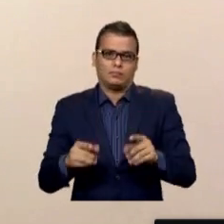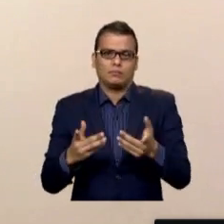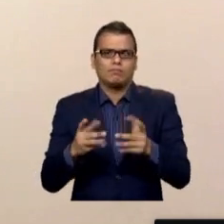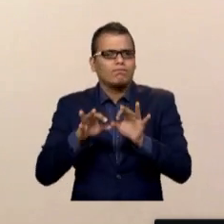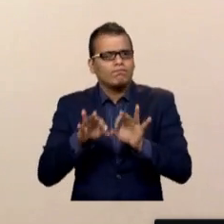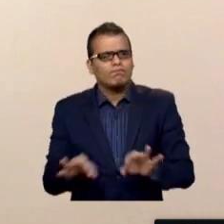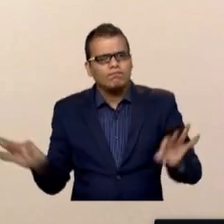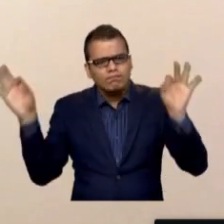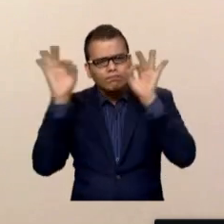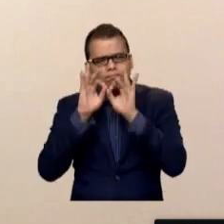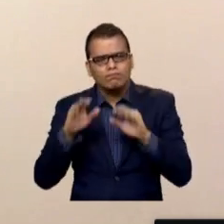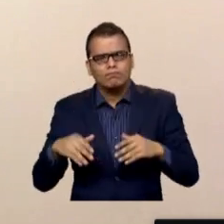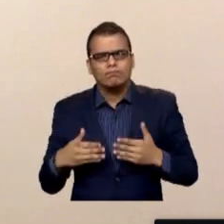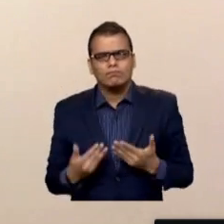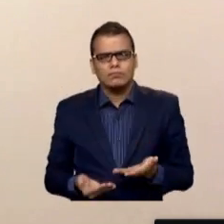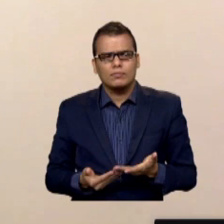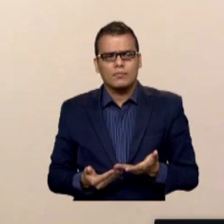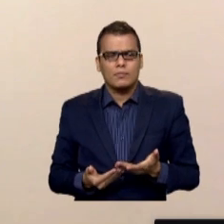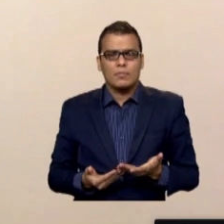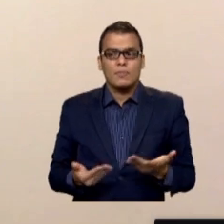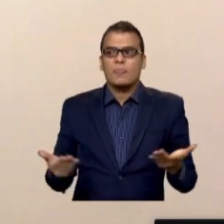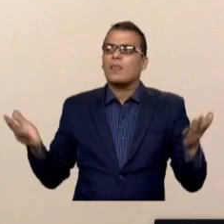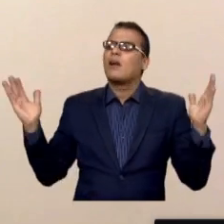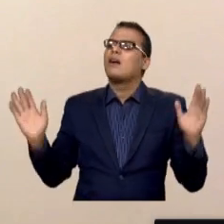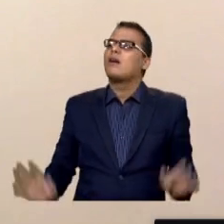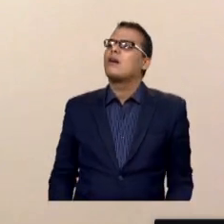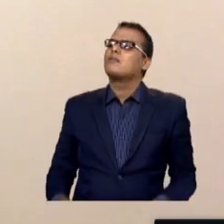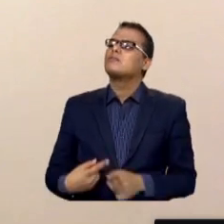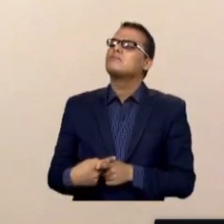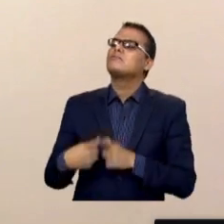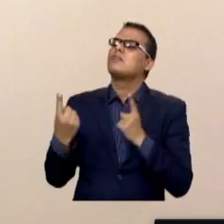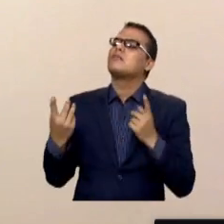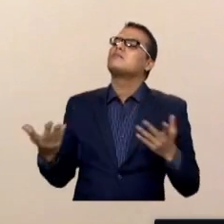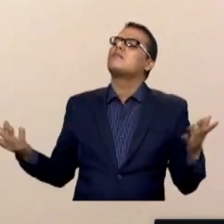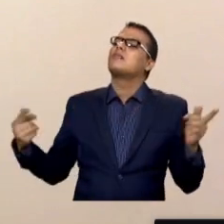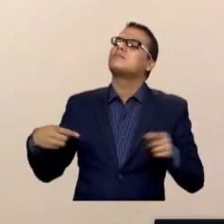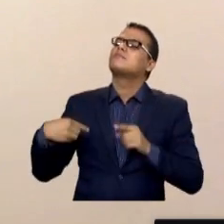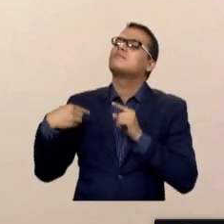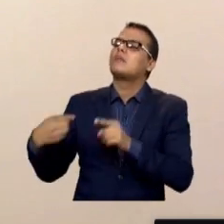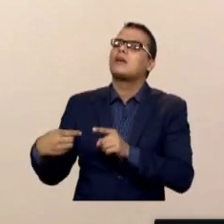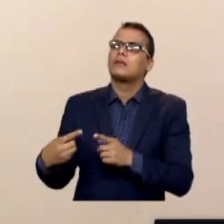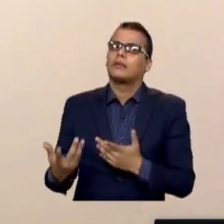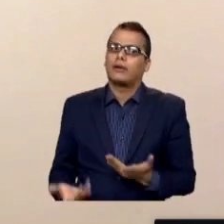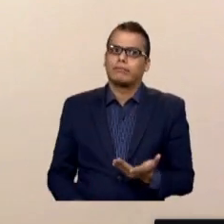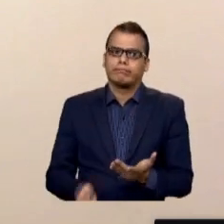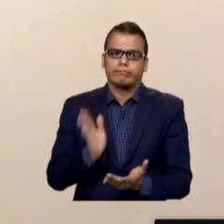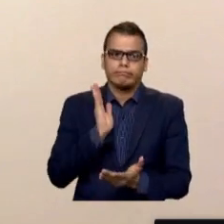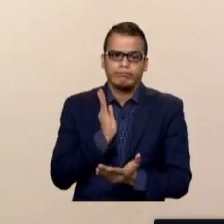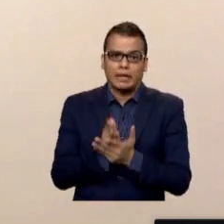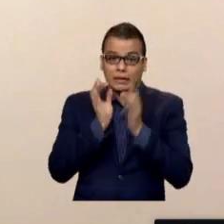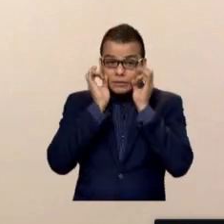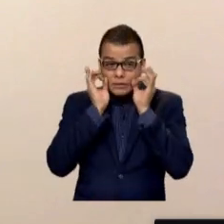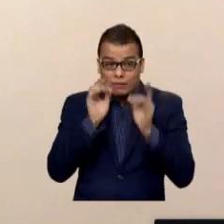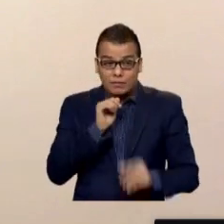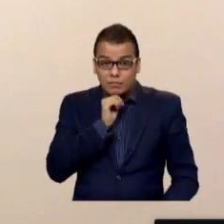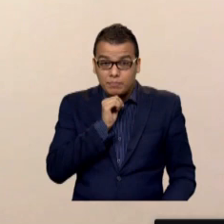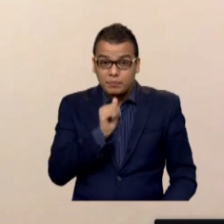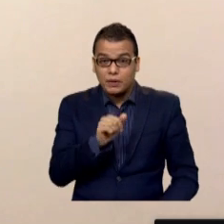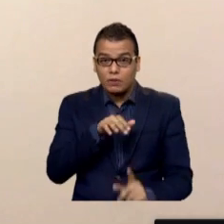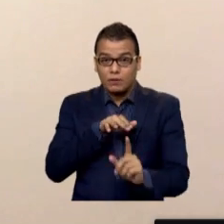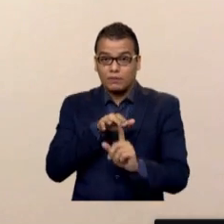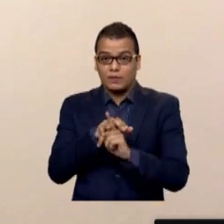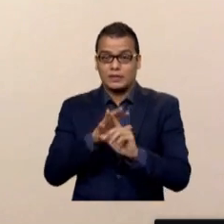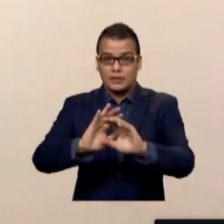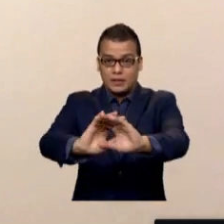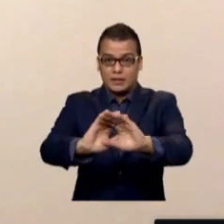cualquier conato de violencia familiar, de efectos que nos afecten, terminen por afectar